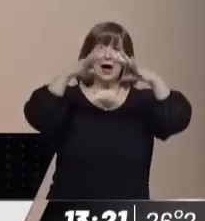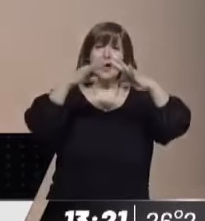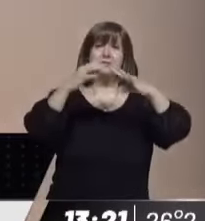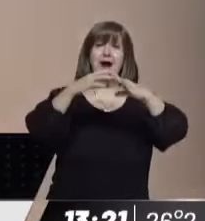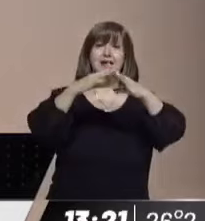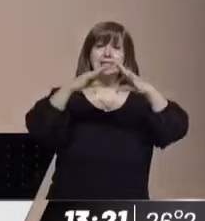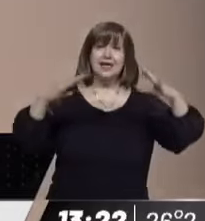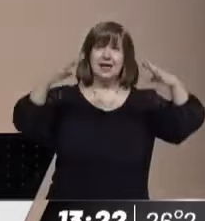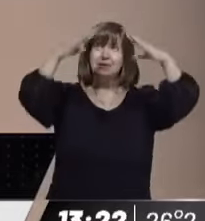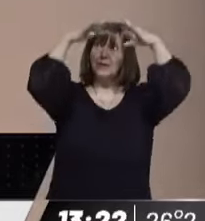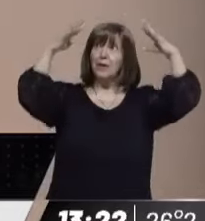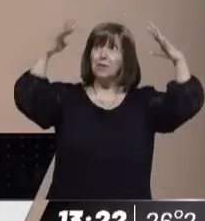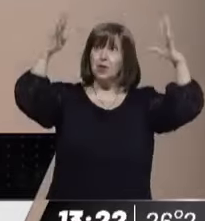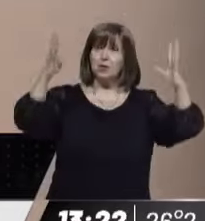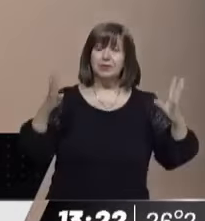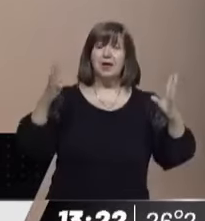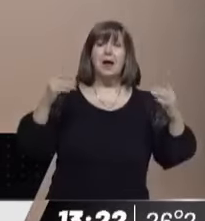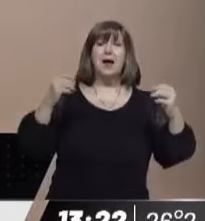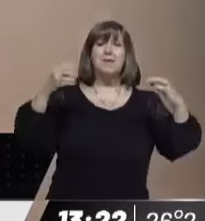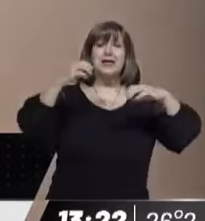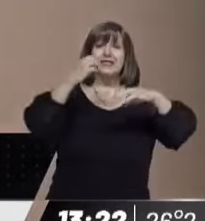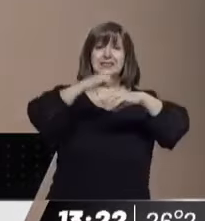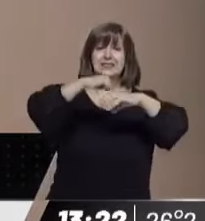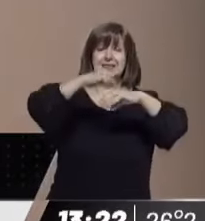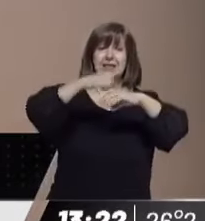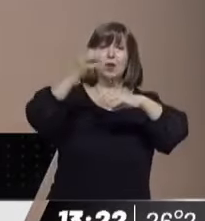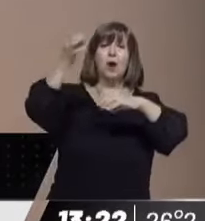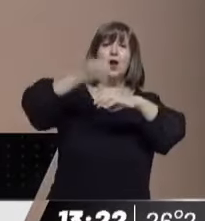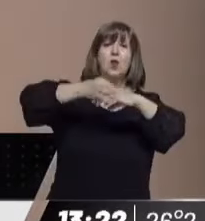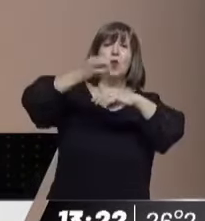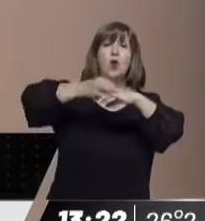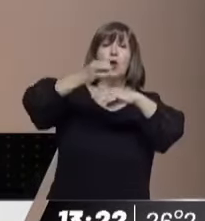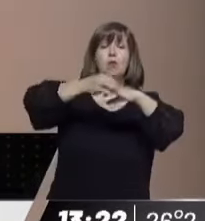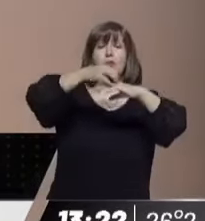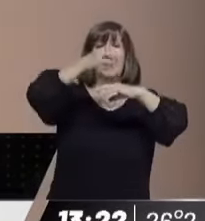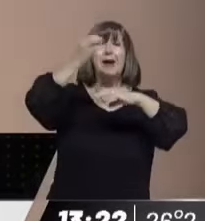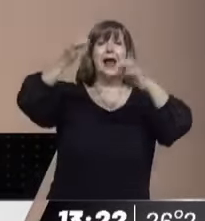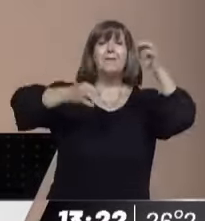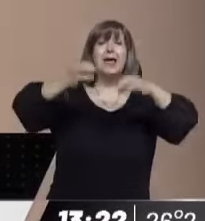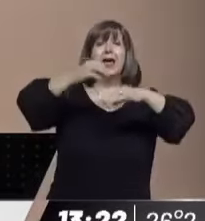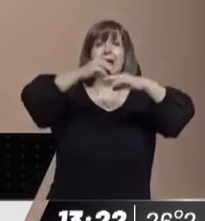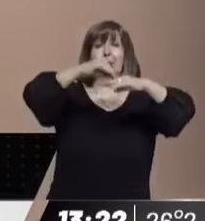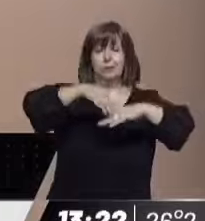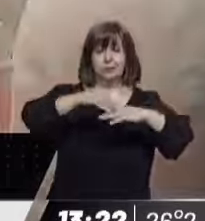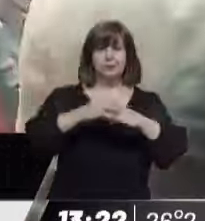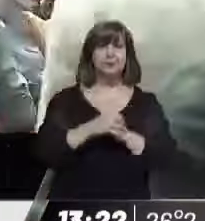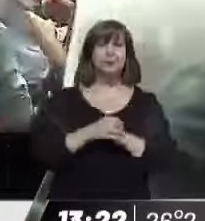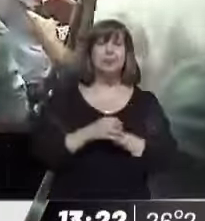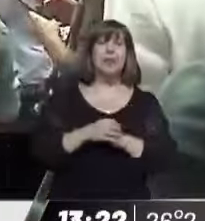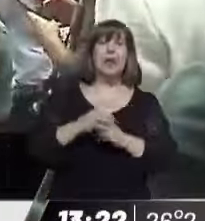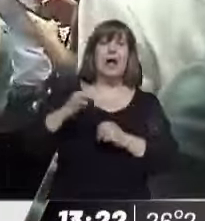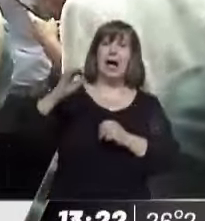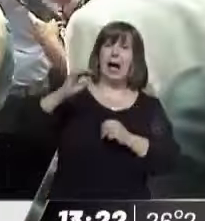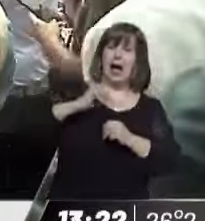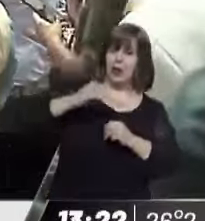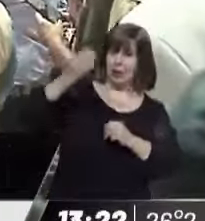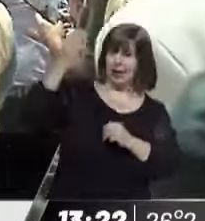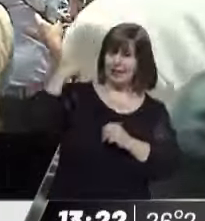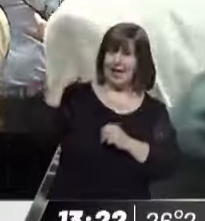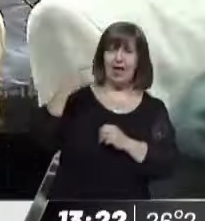también en la sistematización del riego urgente. La escuchamos. El año pasado, cuando fue la gran